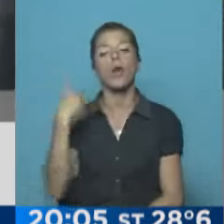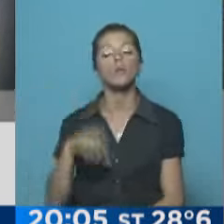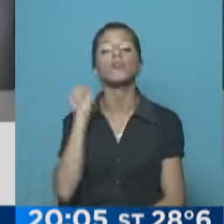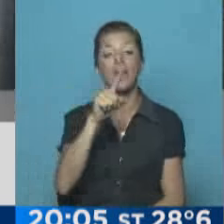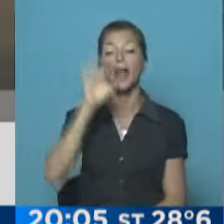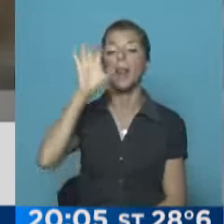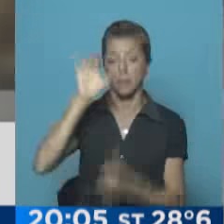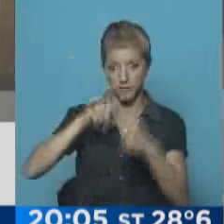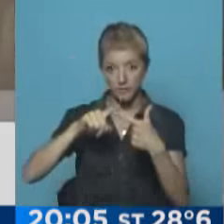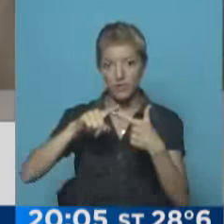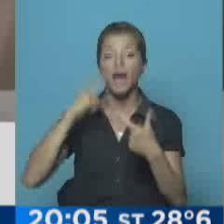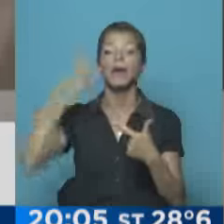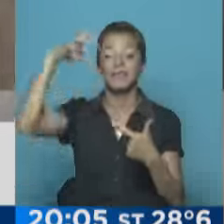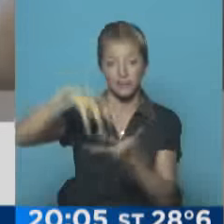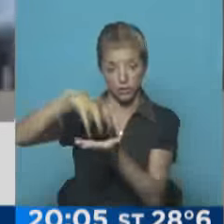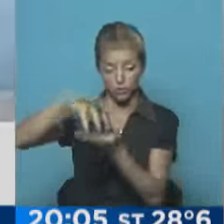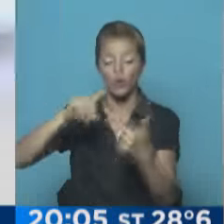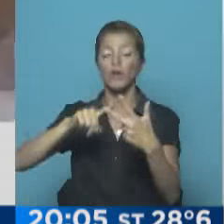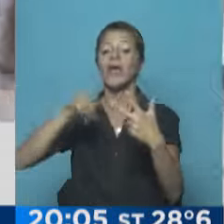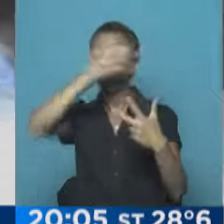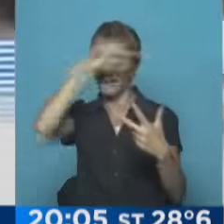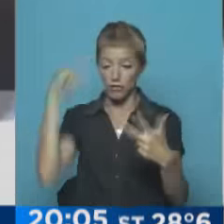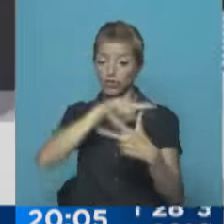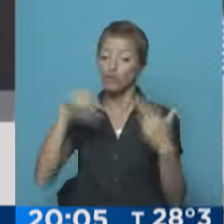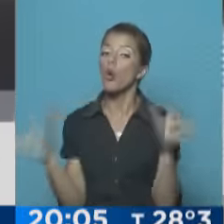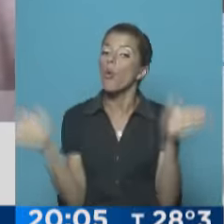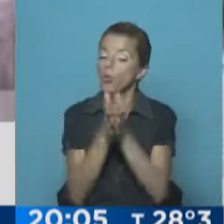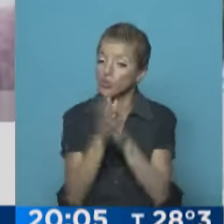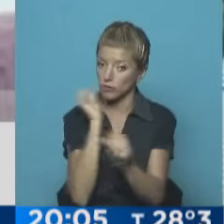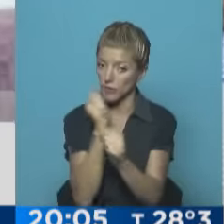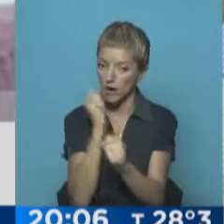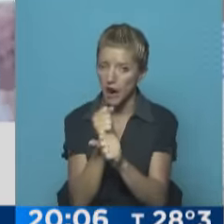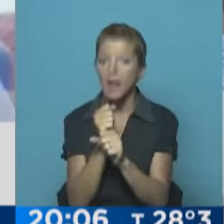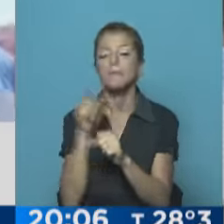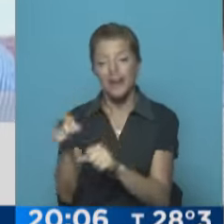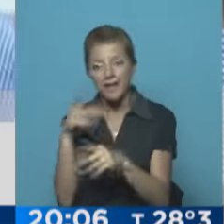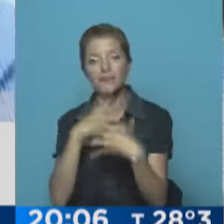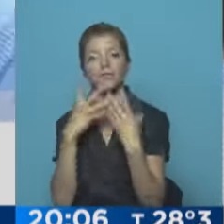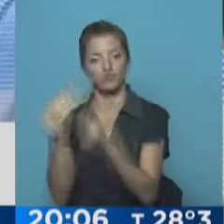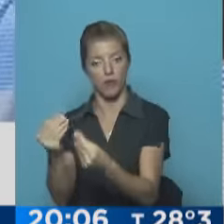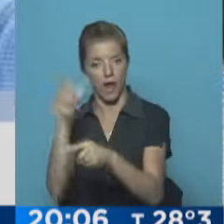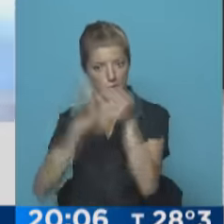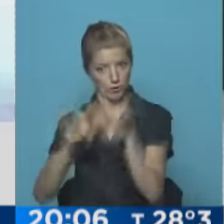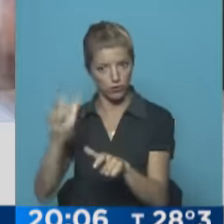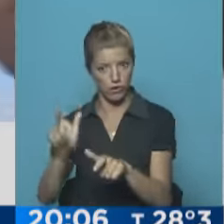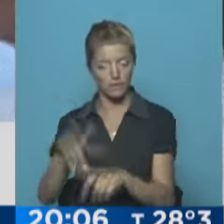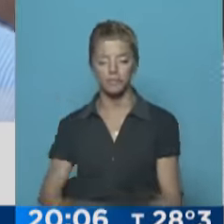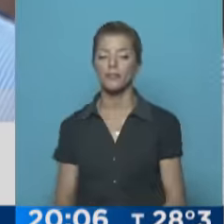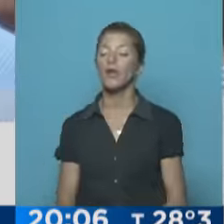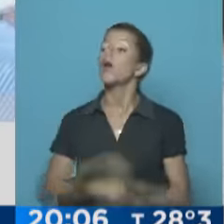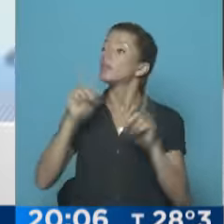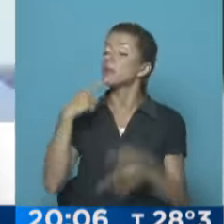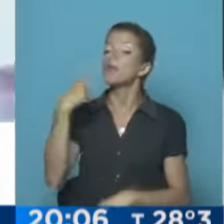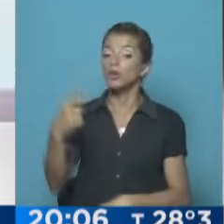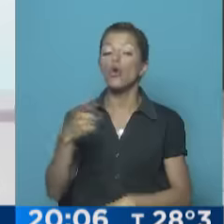provinciales, municipales y nacionales para que haya una efectividad en la tarea. También comprometió el envío de un refuerzo